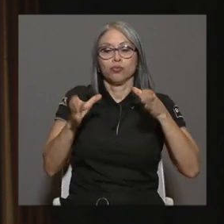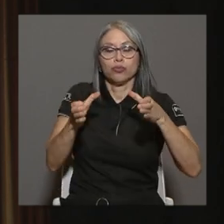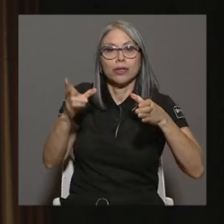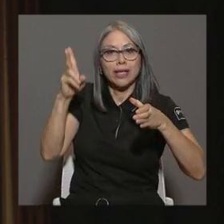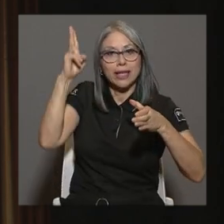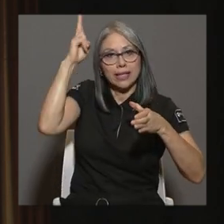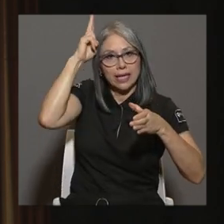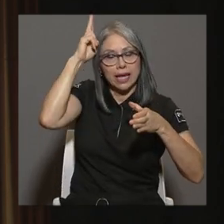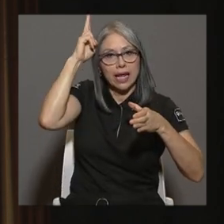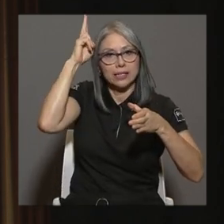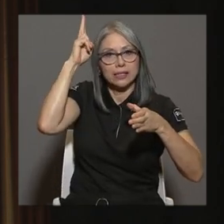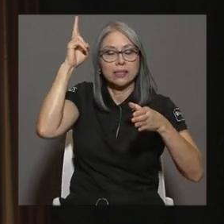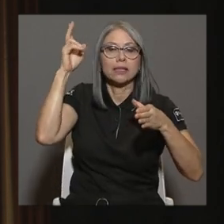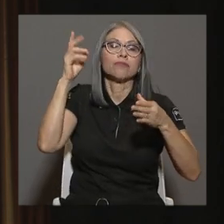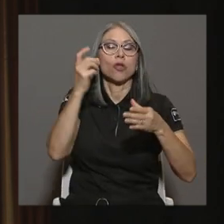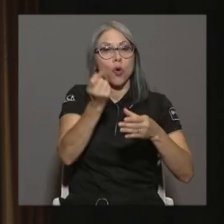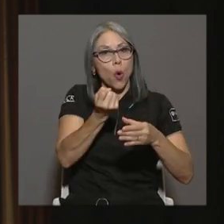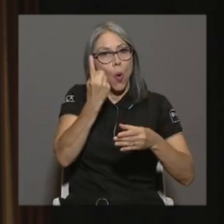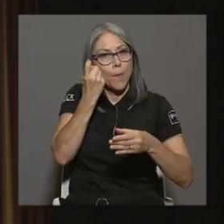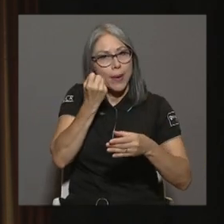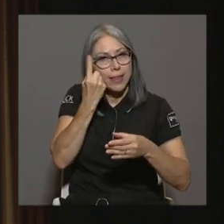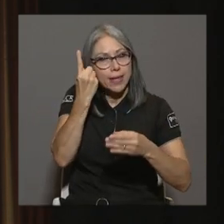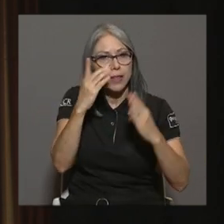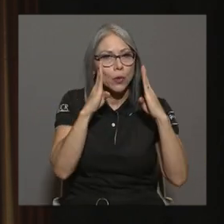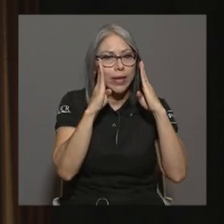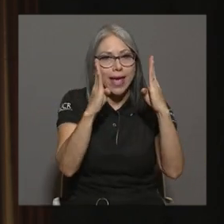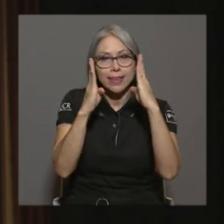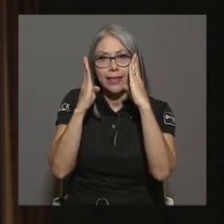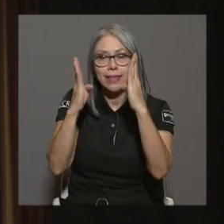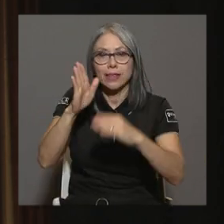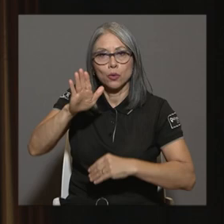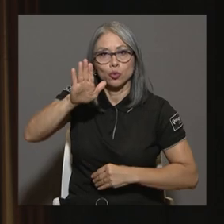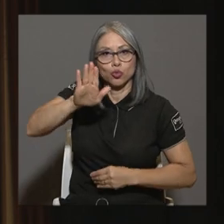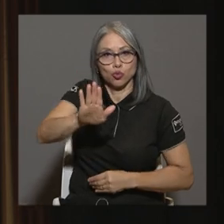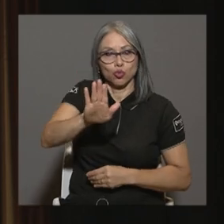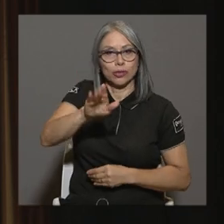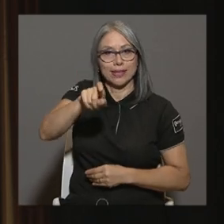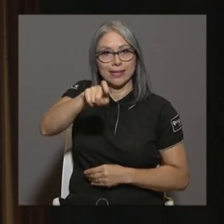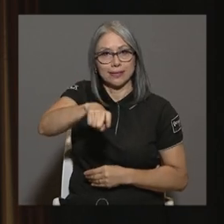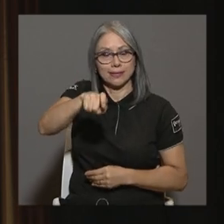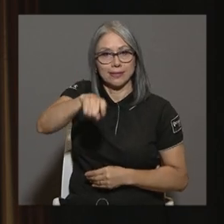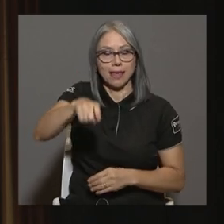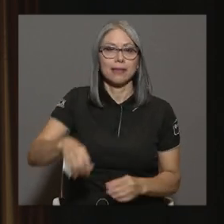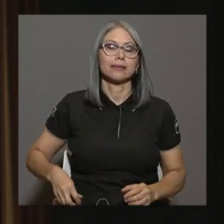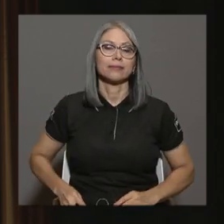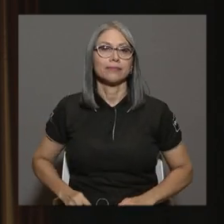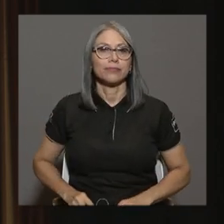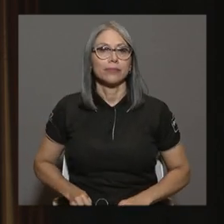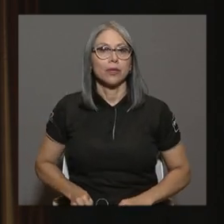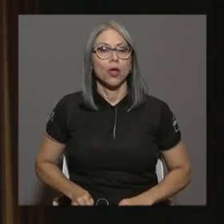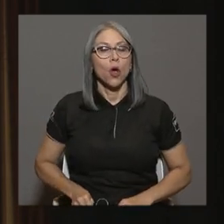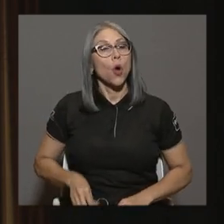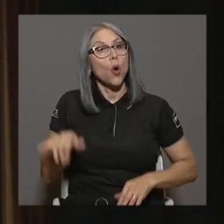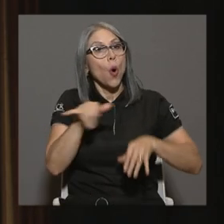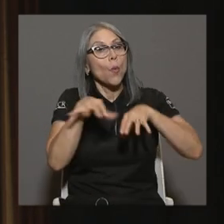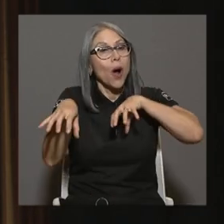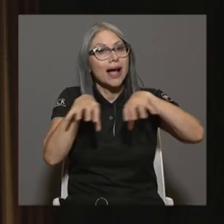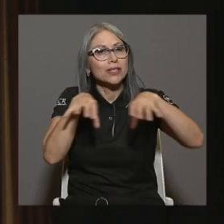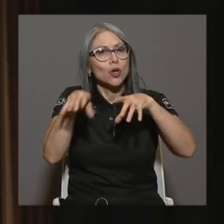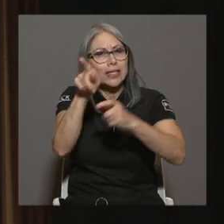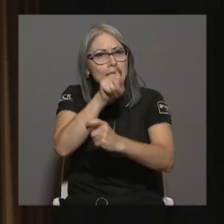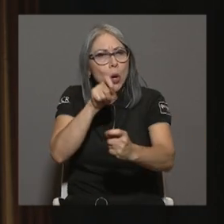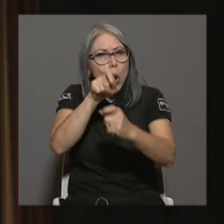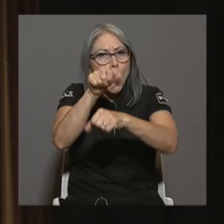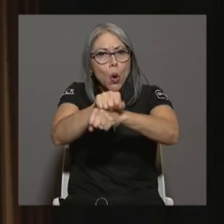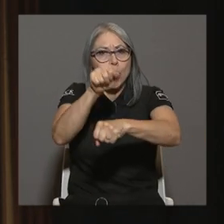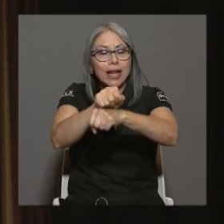indígenas, comprendiendo y atendiendo sus necesidades. Como acciones concretas, en colaboración